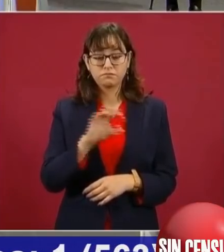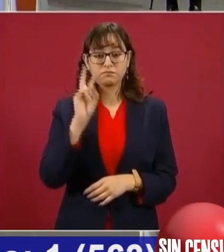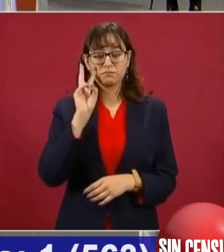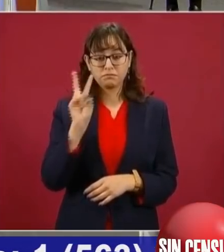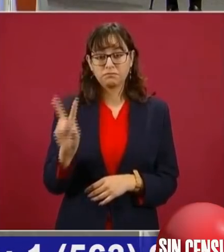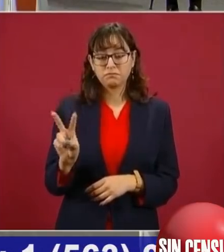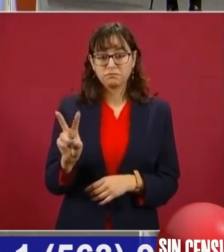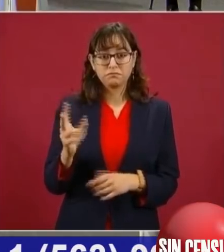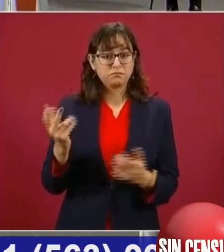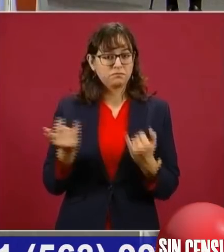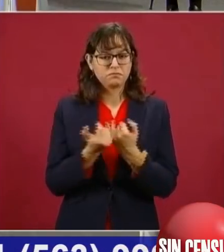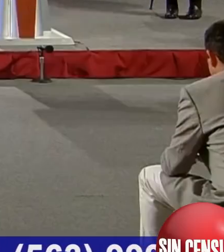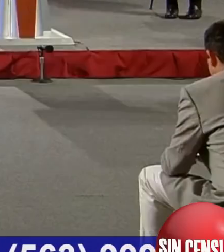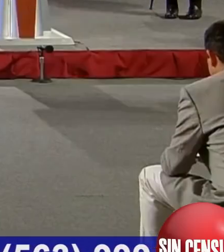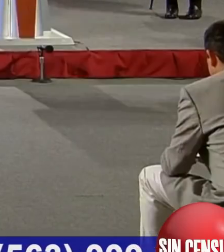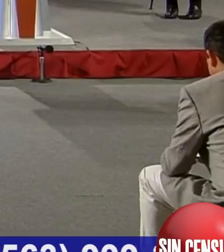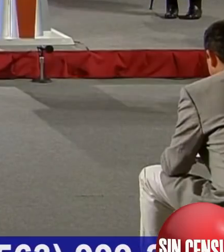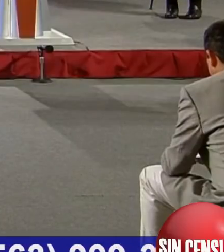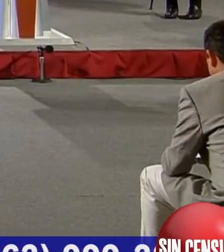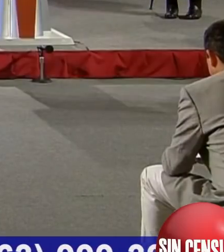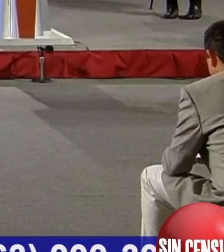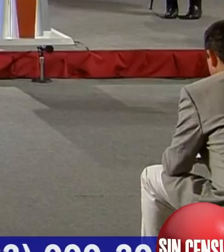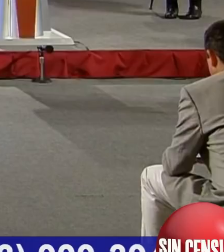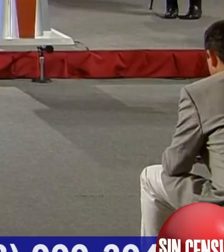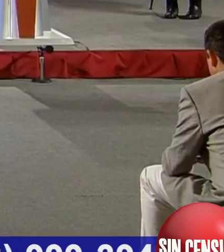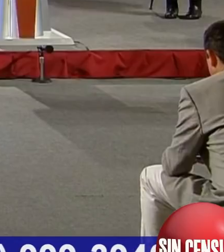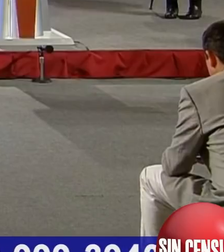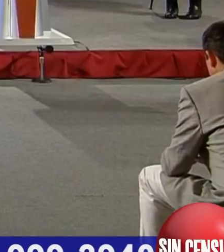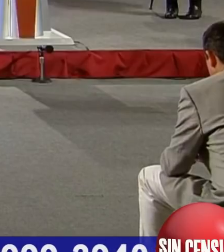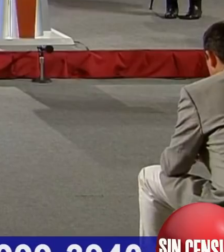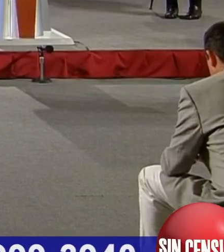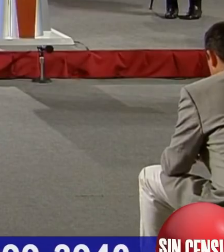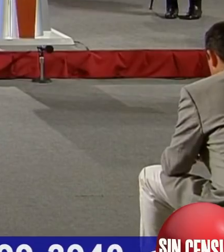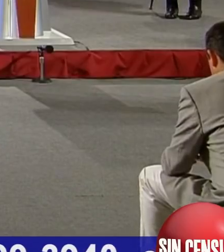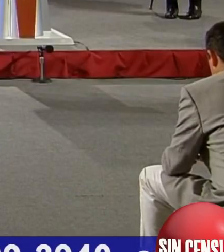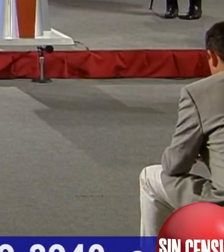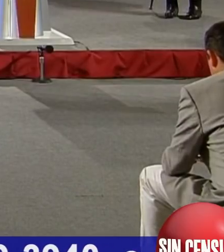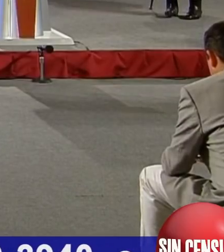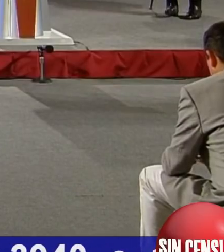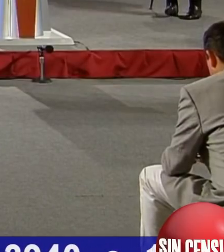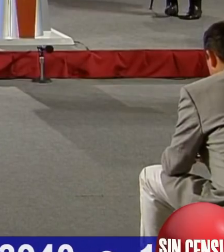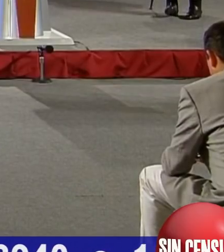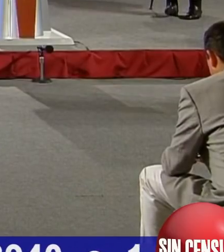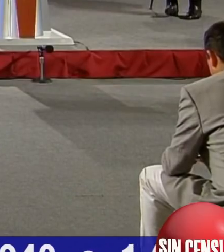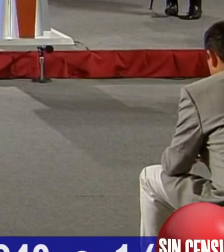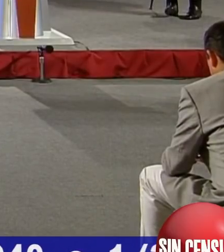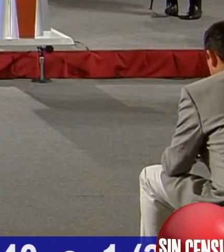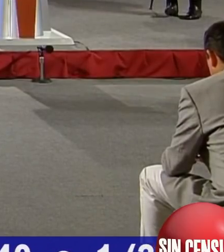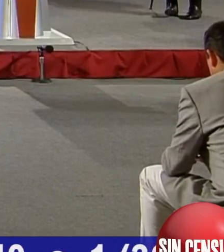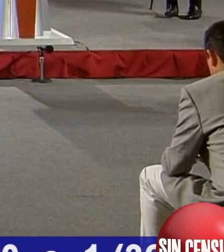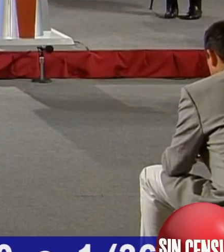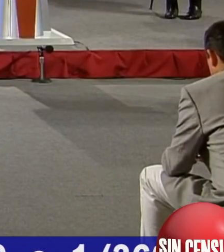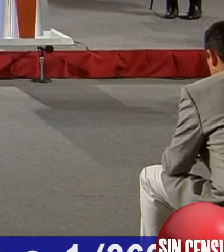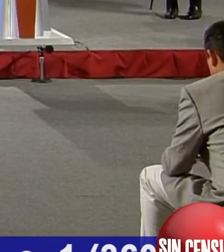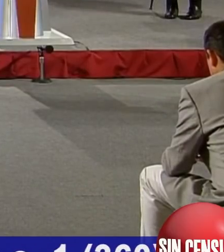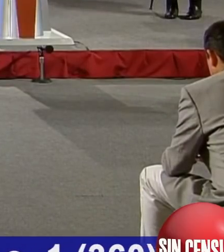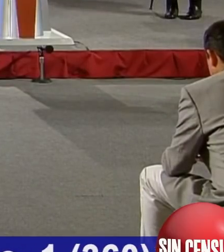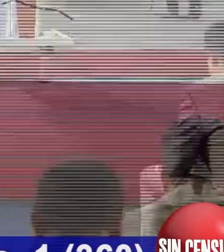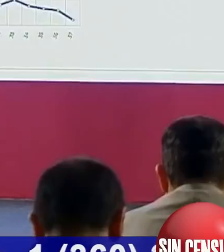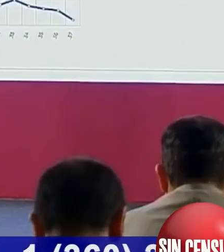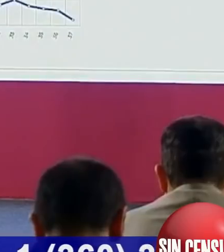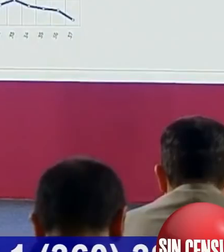en casi todas las curvas epidémicas. Tenemos primero un aumento, todas estas gráficas están de la semana 10 a la